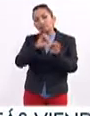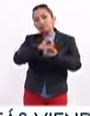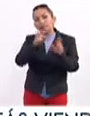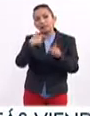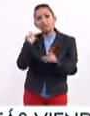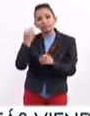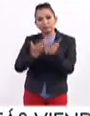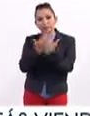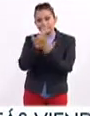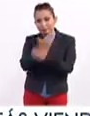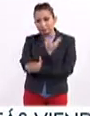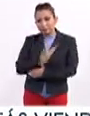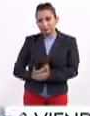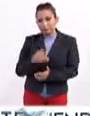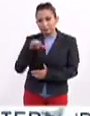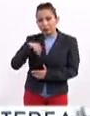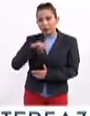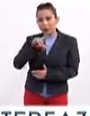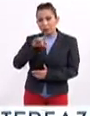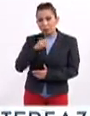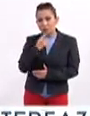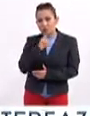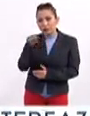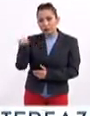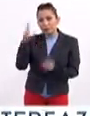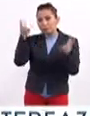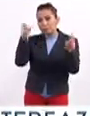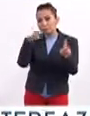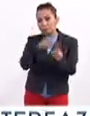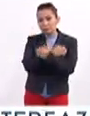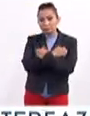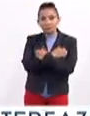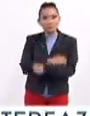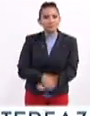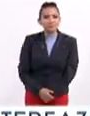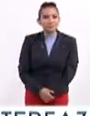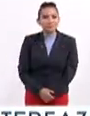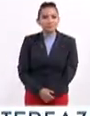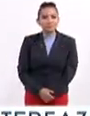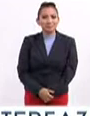detalles de la conferencia matutina del presidente Andrés Manuel López Obrador en materia educativa.